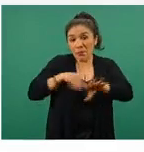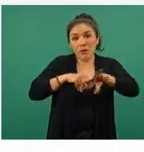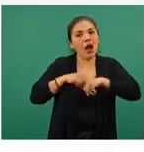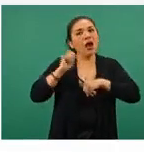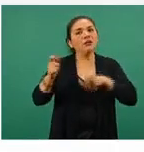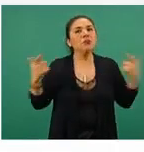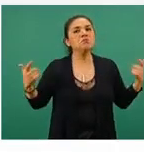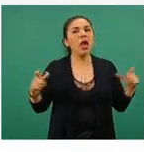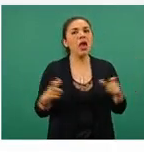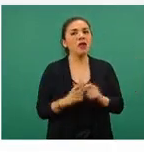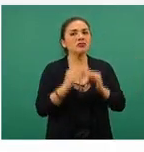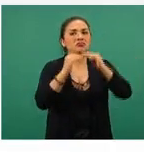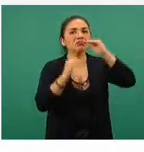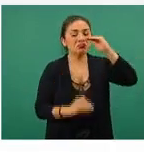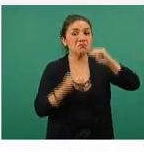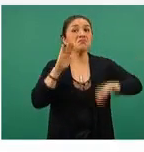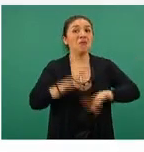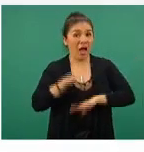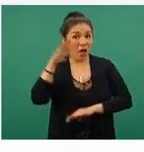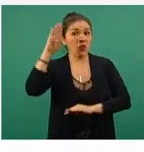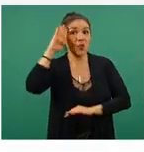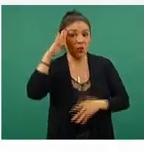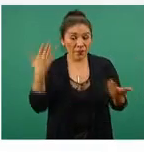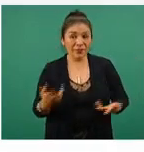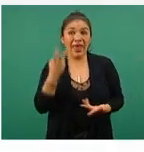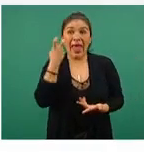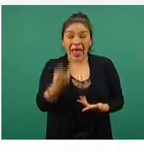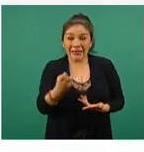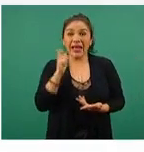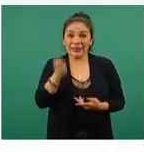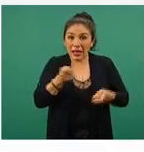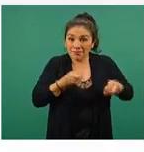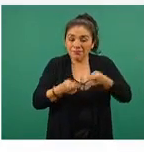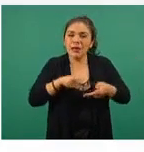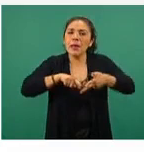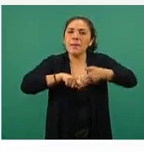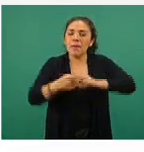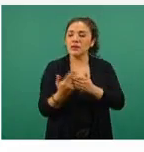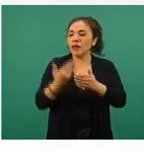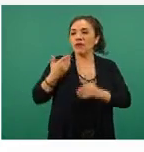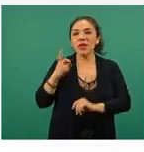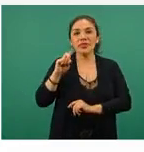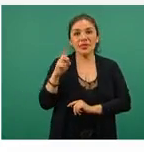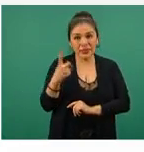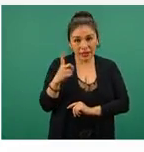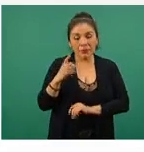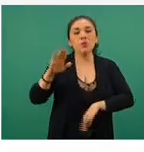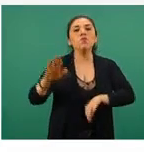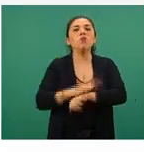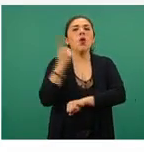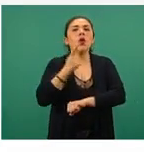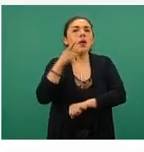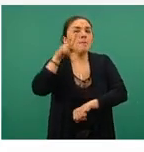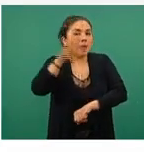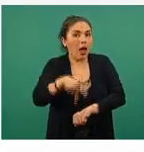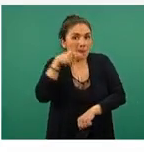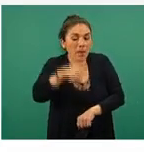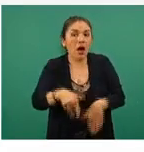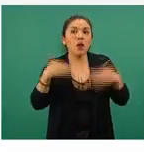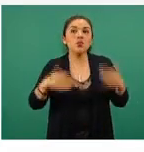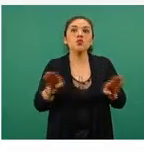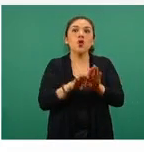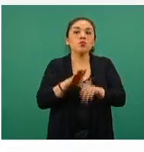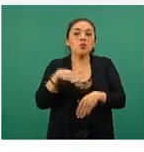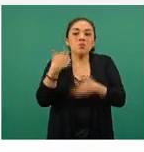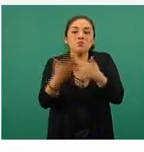contagio disminuye en gran manera. Esta estrategia la iniciamos en diciembre porque evidentemente se venía